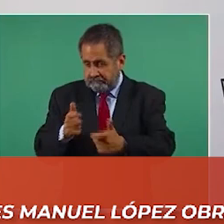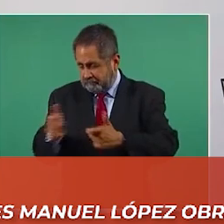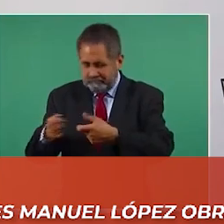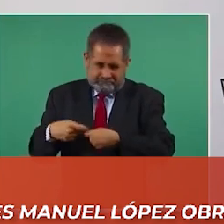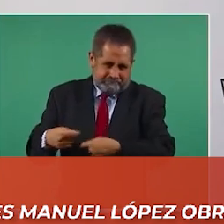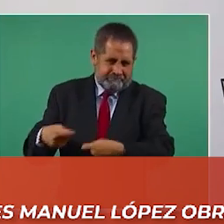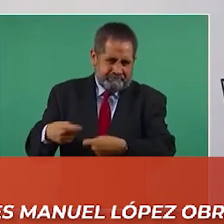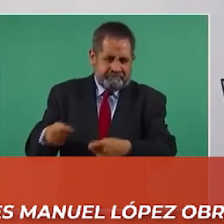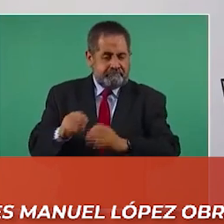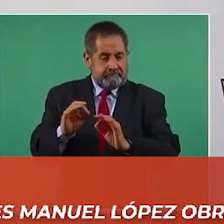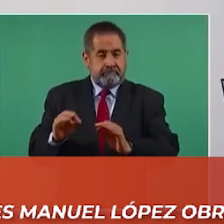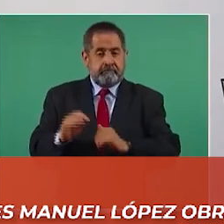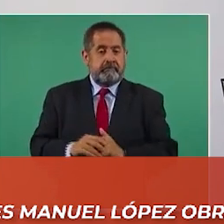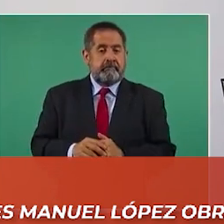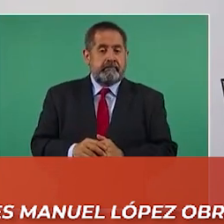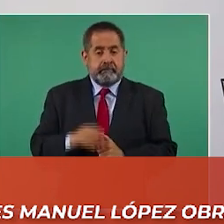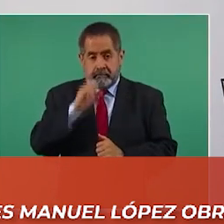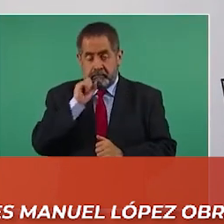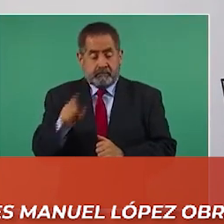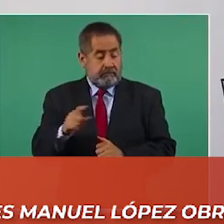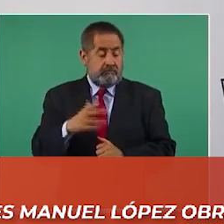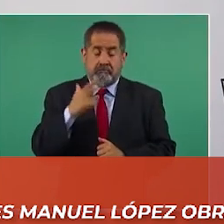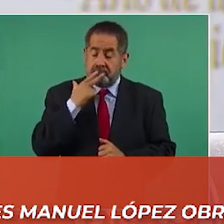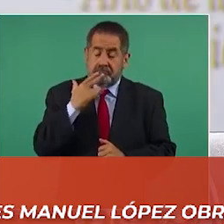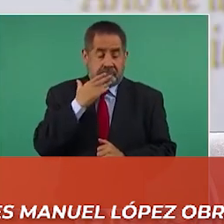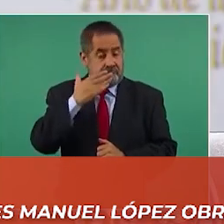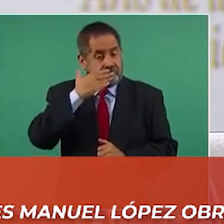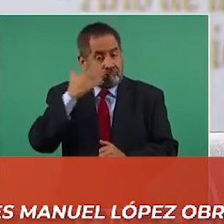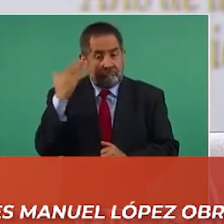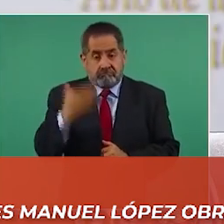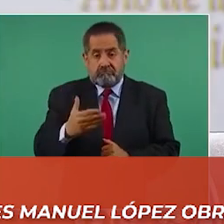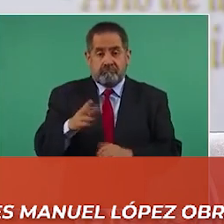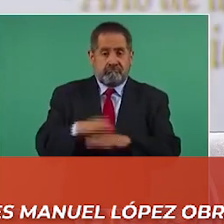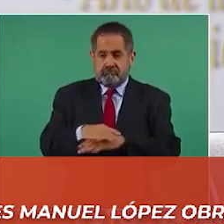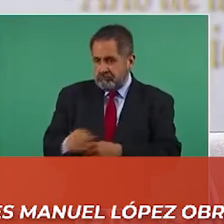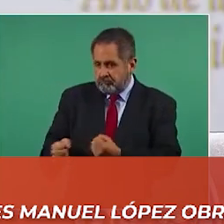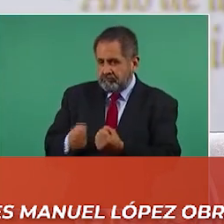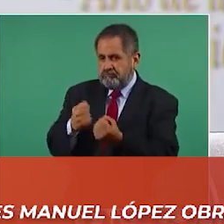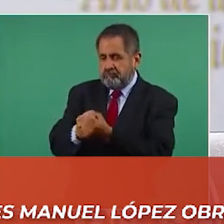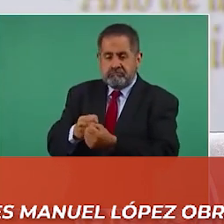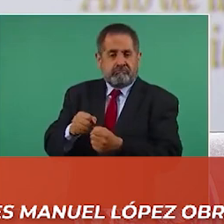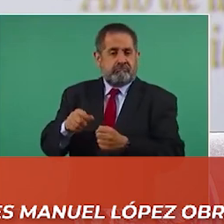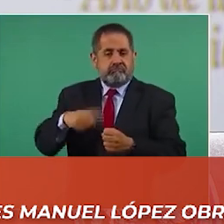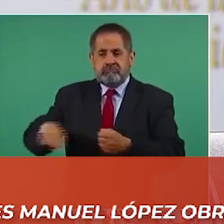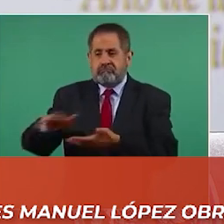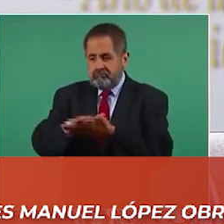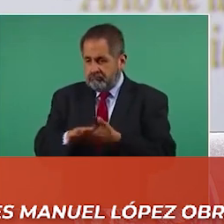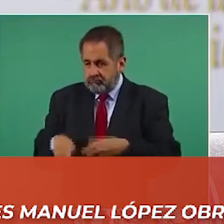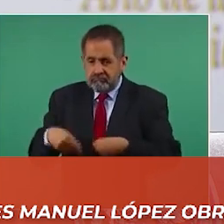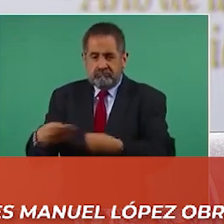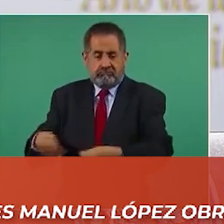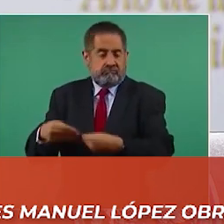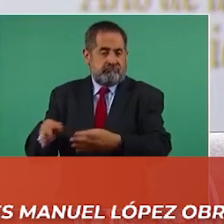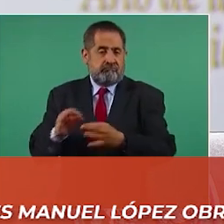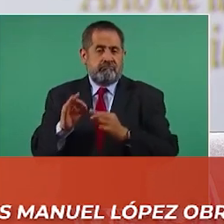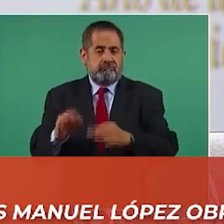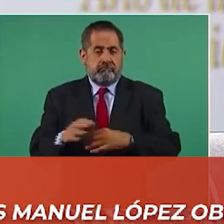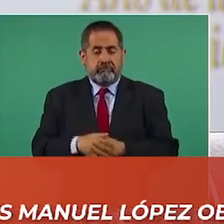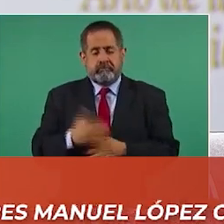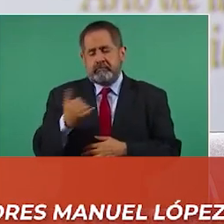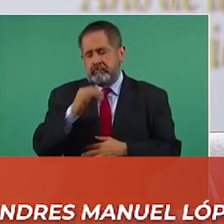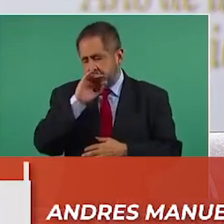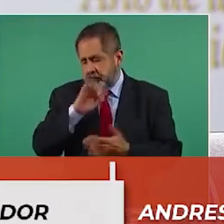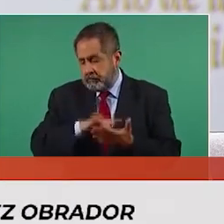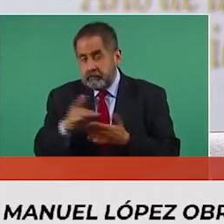básico, y funcionó porque le metimos abajo y nuestros paisanos